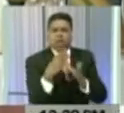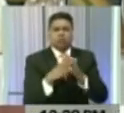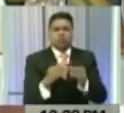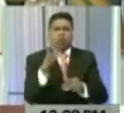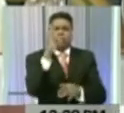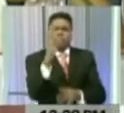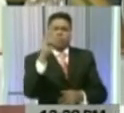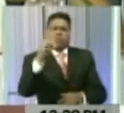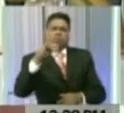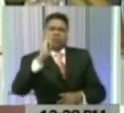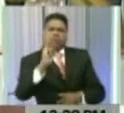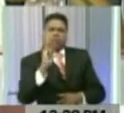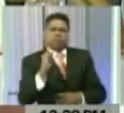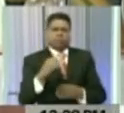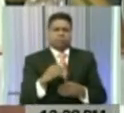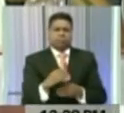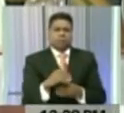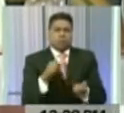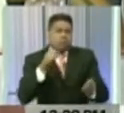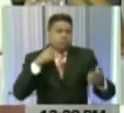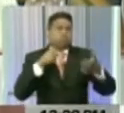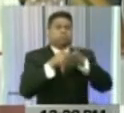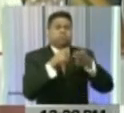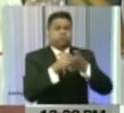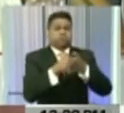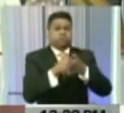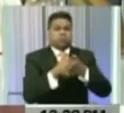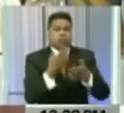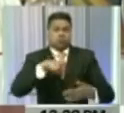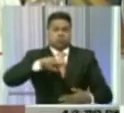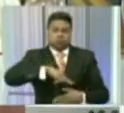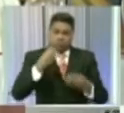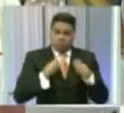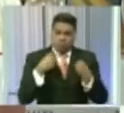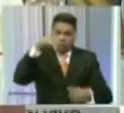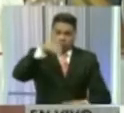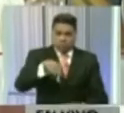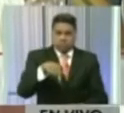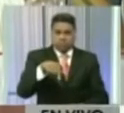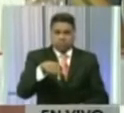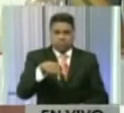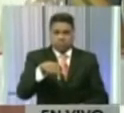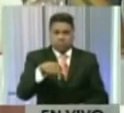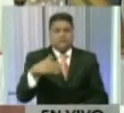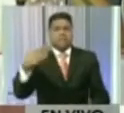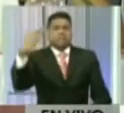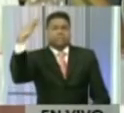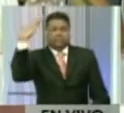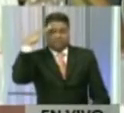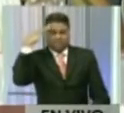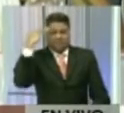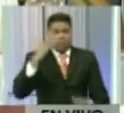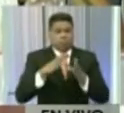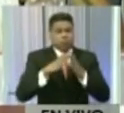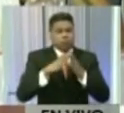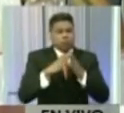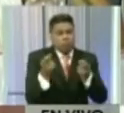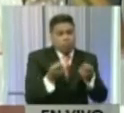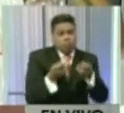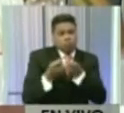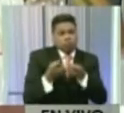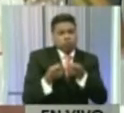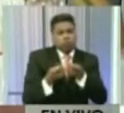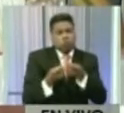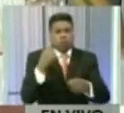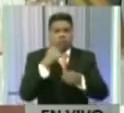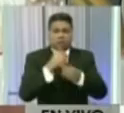Monetario Internacional con el Caracazo. Nosotros lo vivimos aquí. Sabemos la desregulación laboral, la